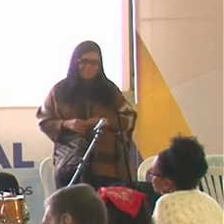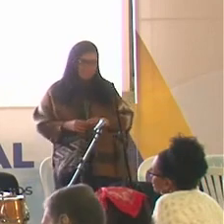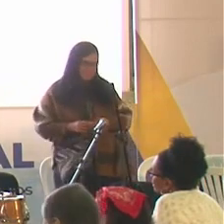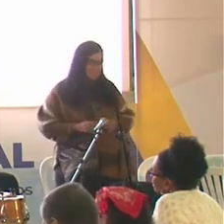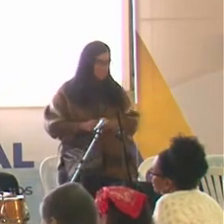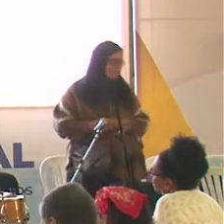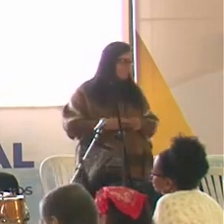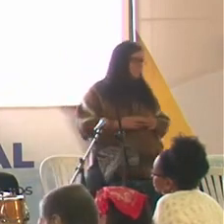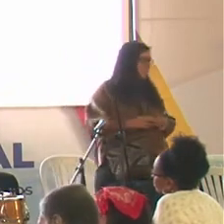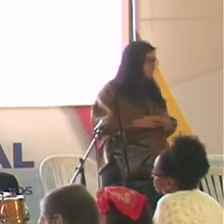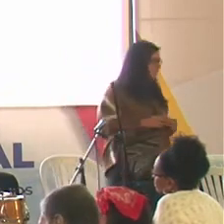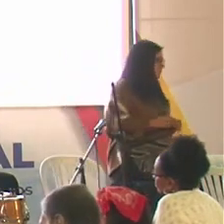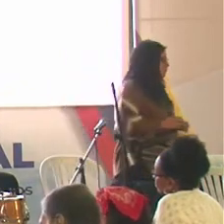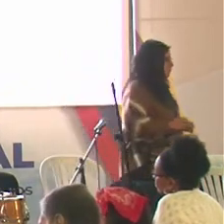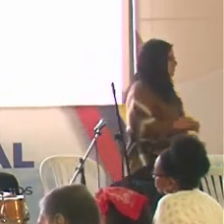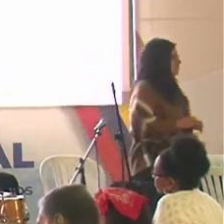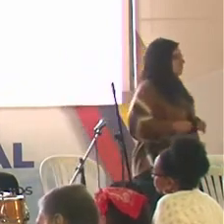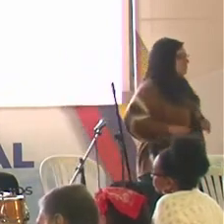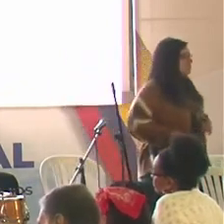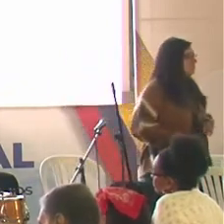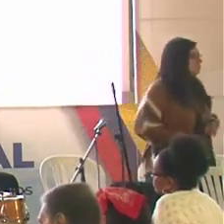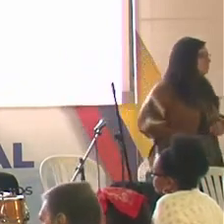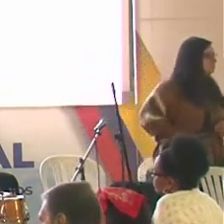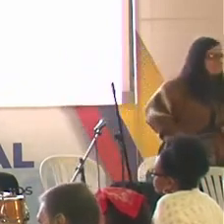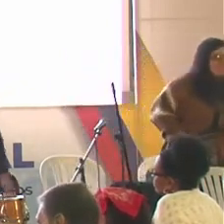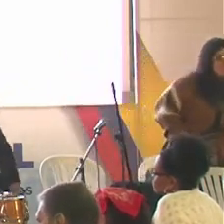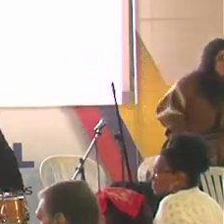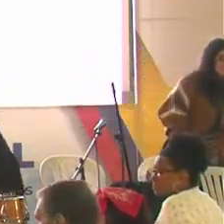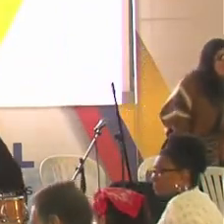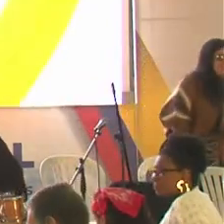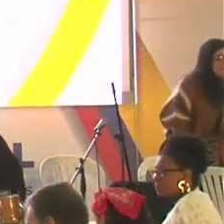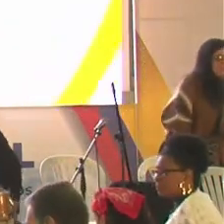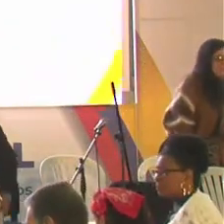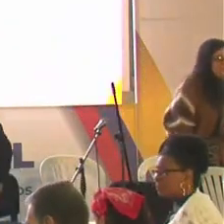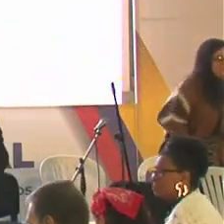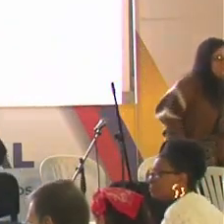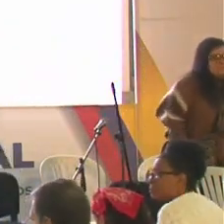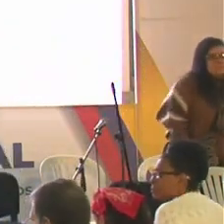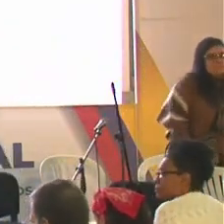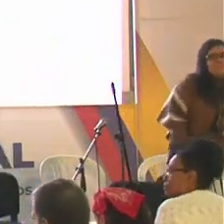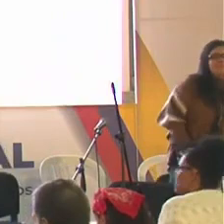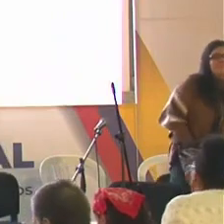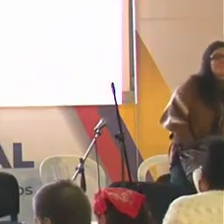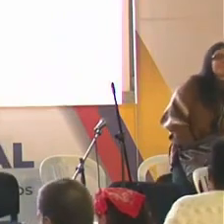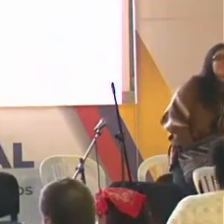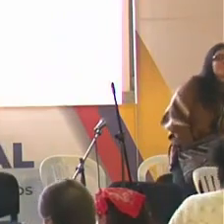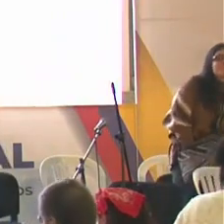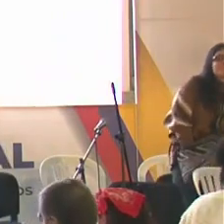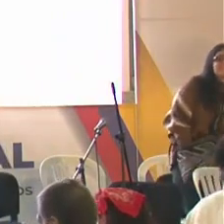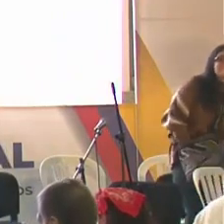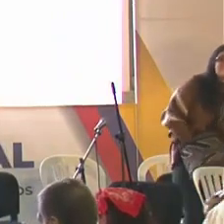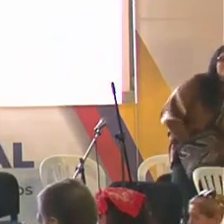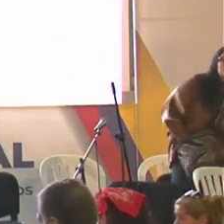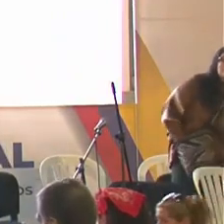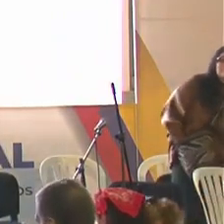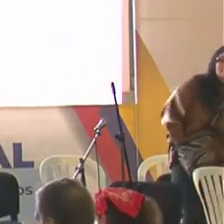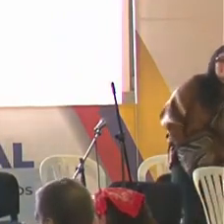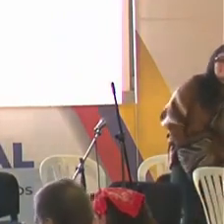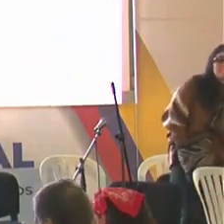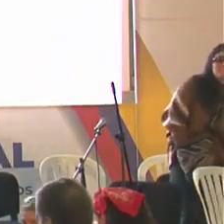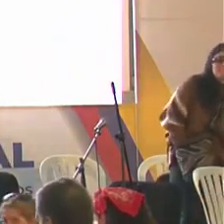ir chequeando la asistencia, porque ese es el sentido del diploma, los que asistan